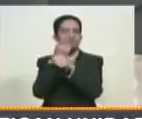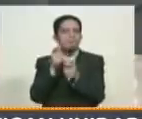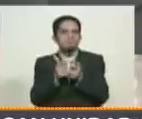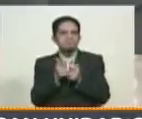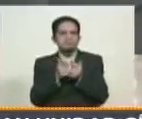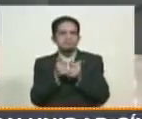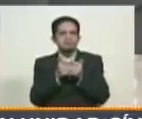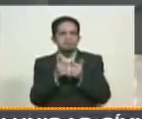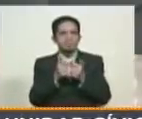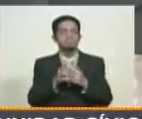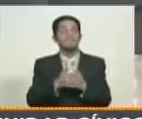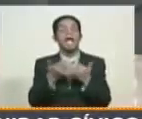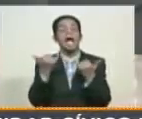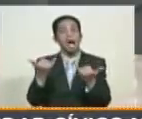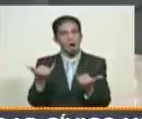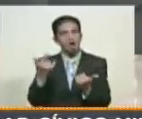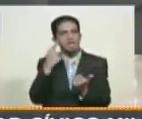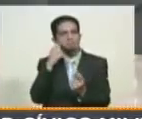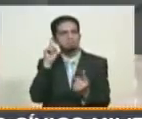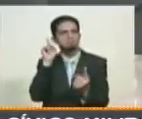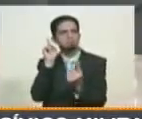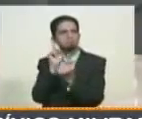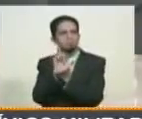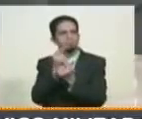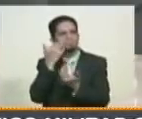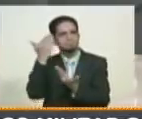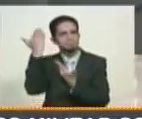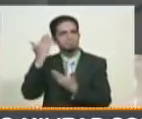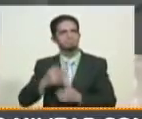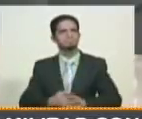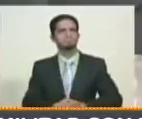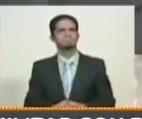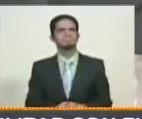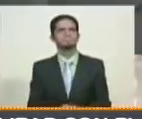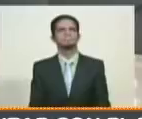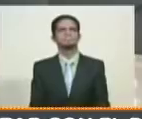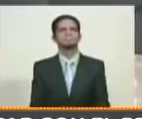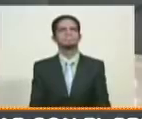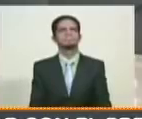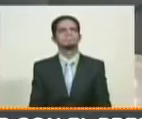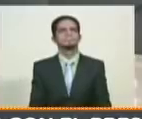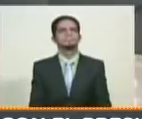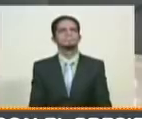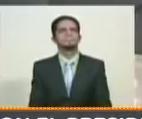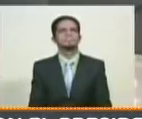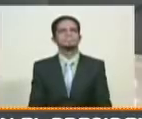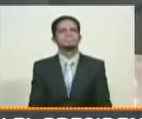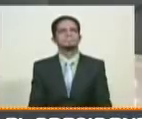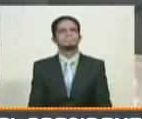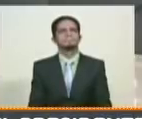Ahora tenemos la declaración directa del fiscal. Vamos a verlo de inmediato, en vivo y directo. Adelante, fiscal.